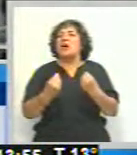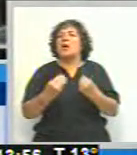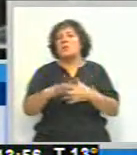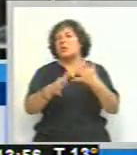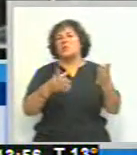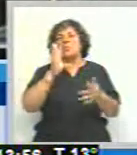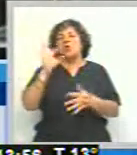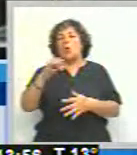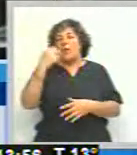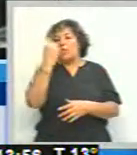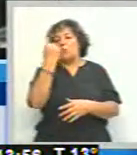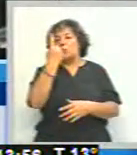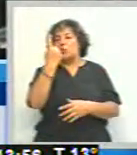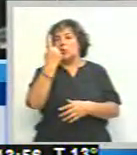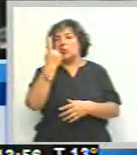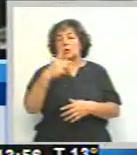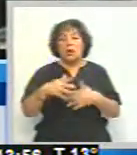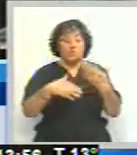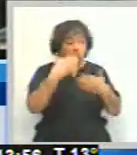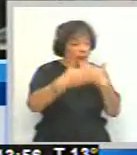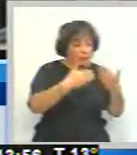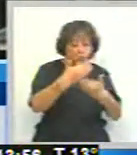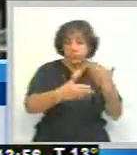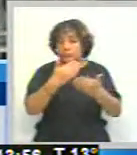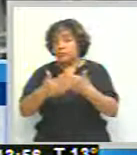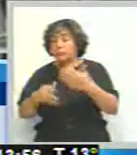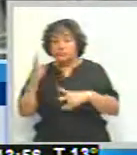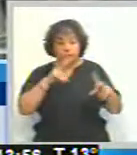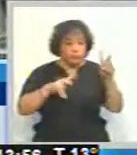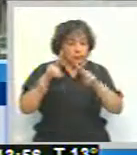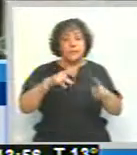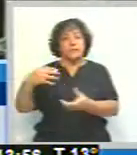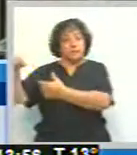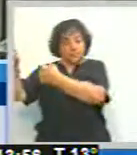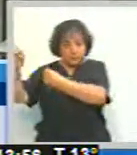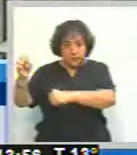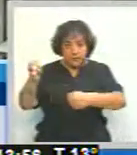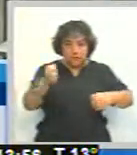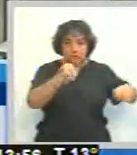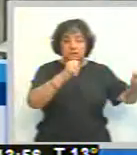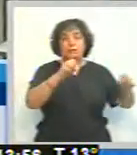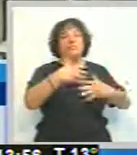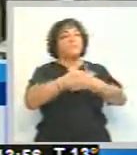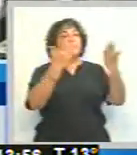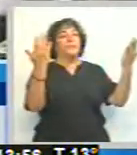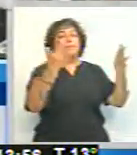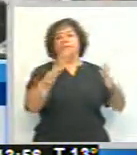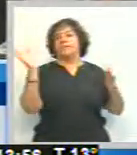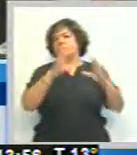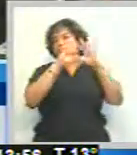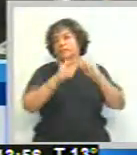50 minutos se procedió a la limpieza y descontaminación de la guardia en su